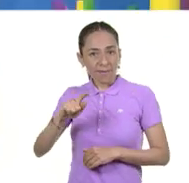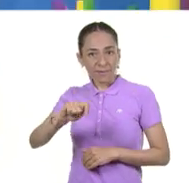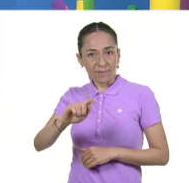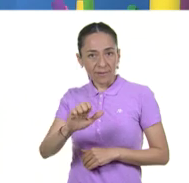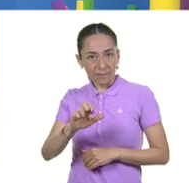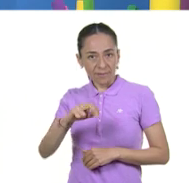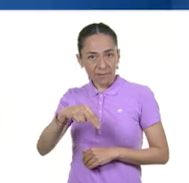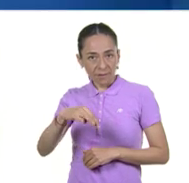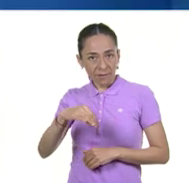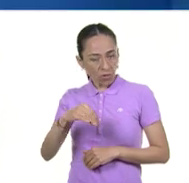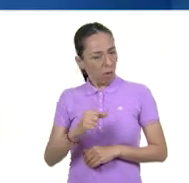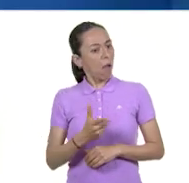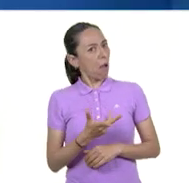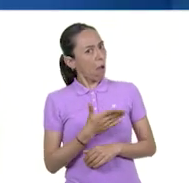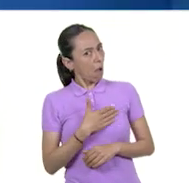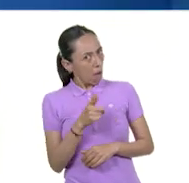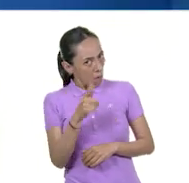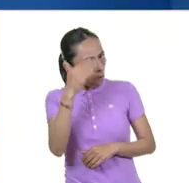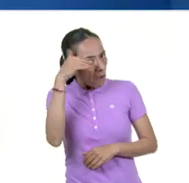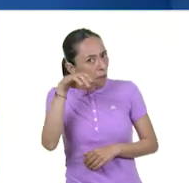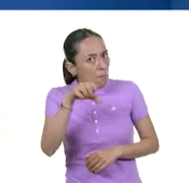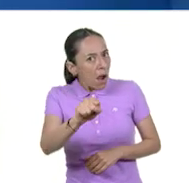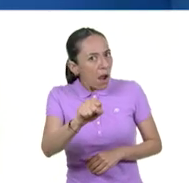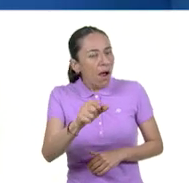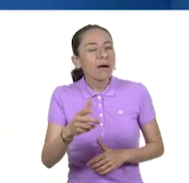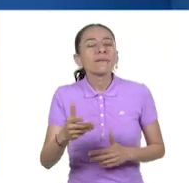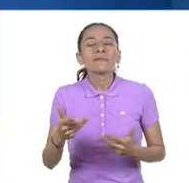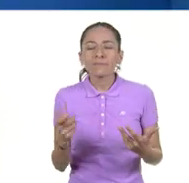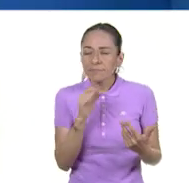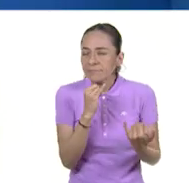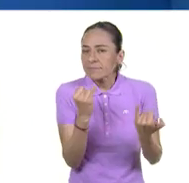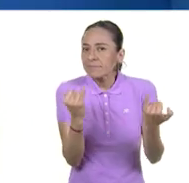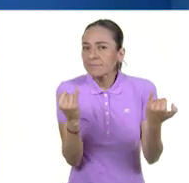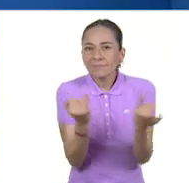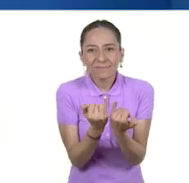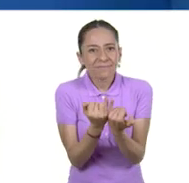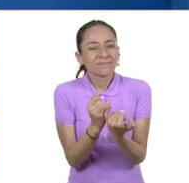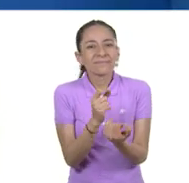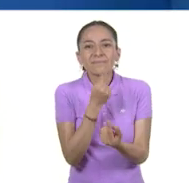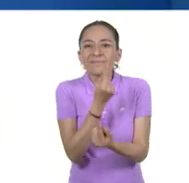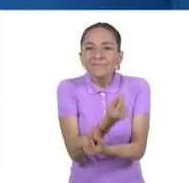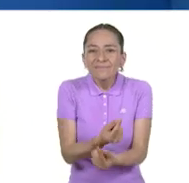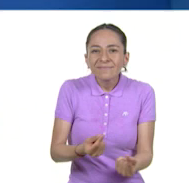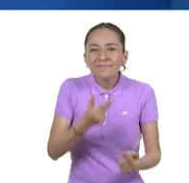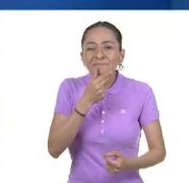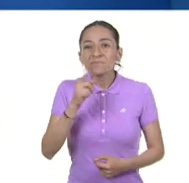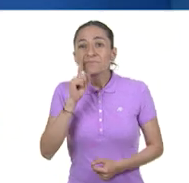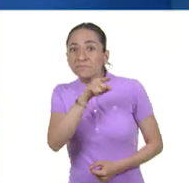presente! Y seguramente lo mismo pasa con todos los niños y las niñas que nos siguen